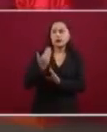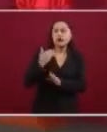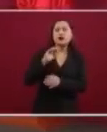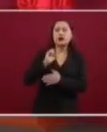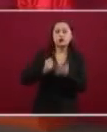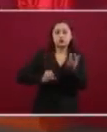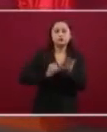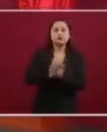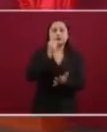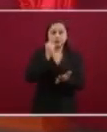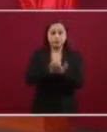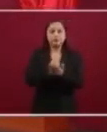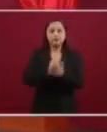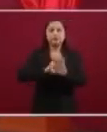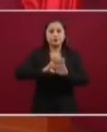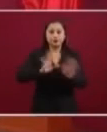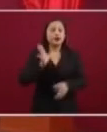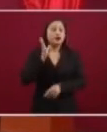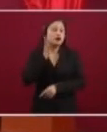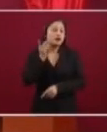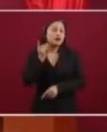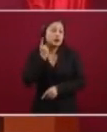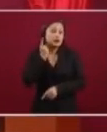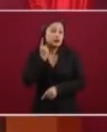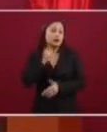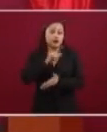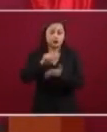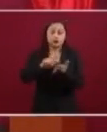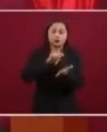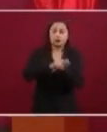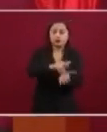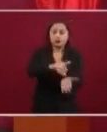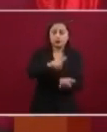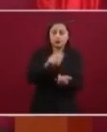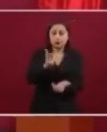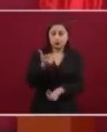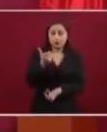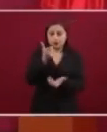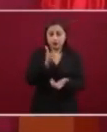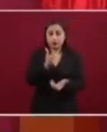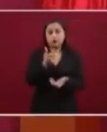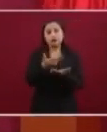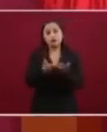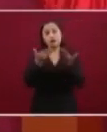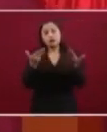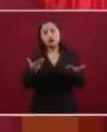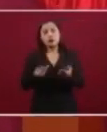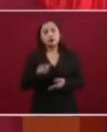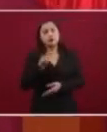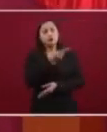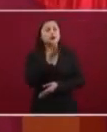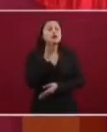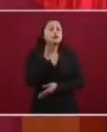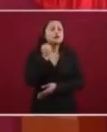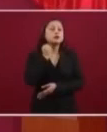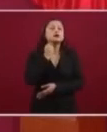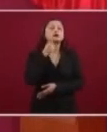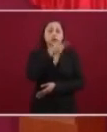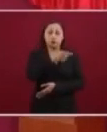corto tiempo y el resultado lo vamos a poder juzgar. ¿Qué quisiera yo mejor que si fuera? Pero las condiciones económicas no me